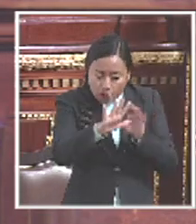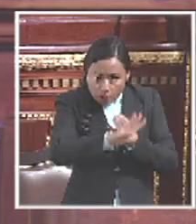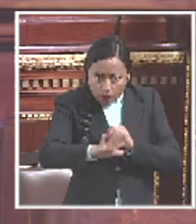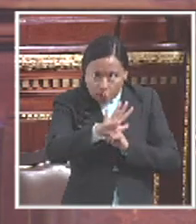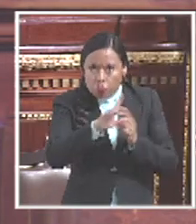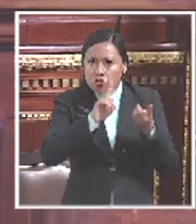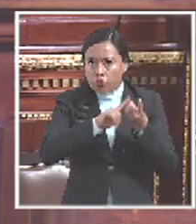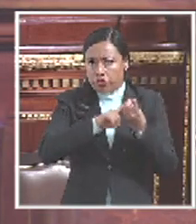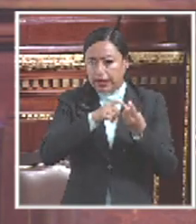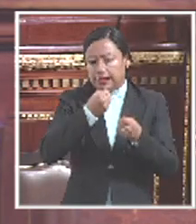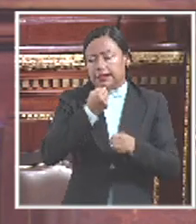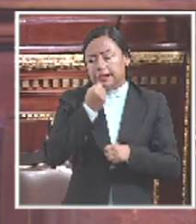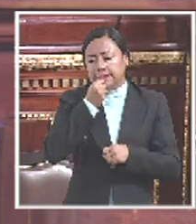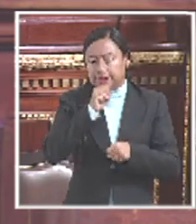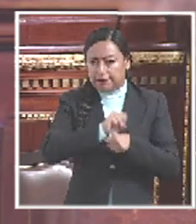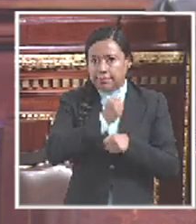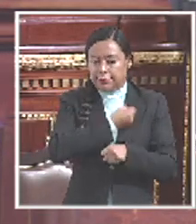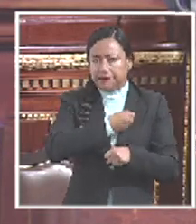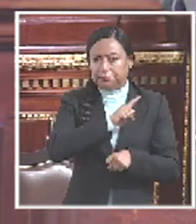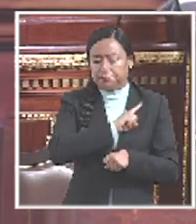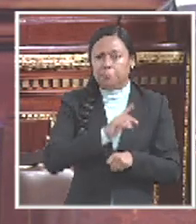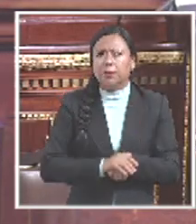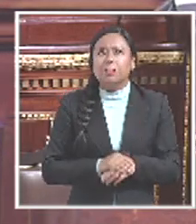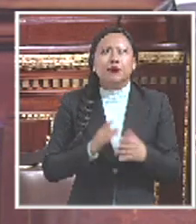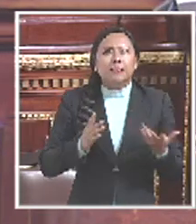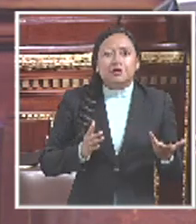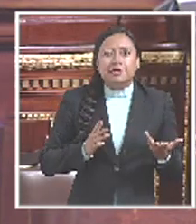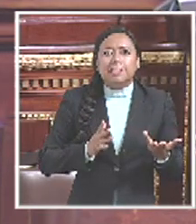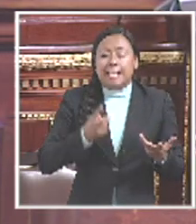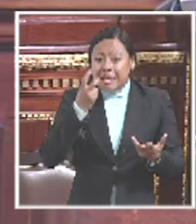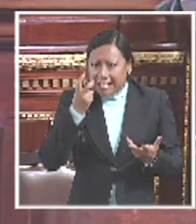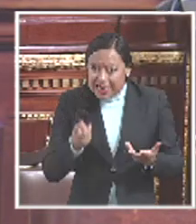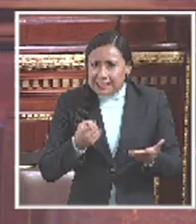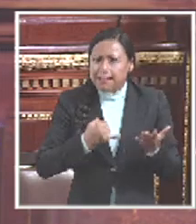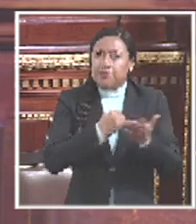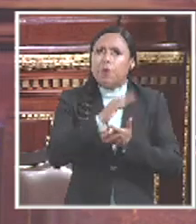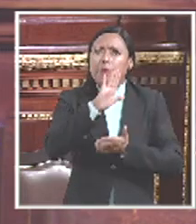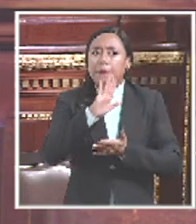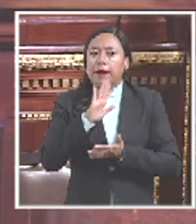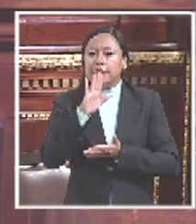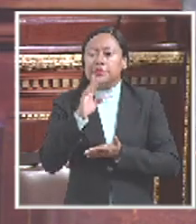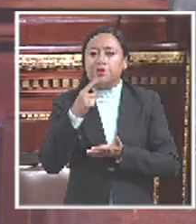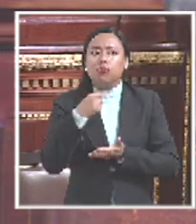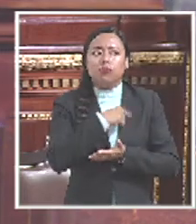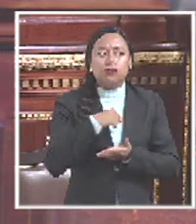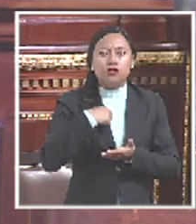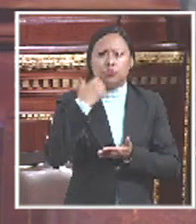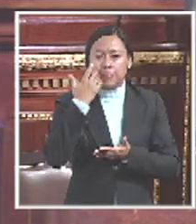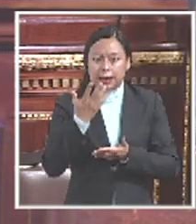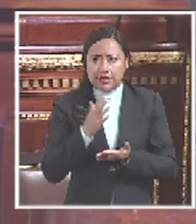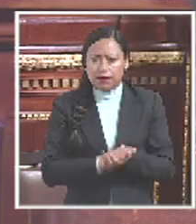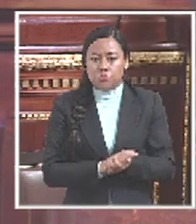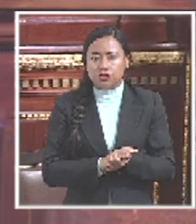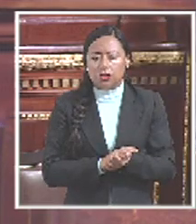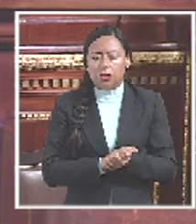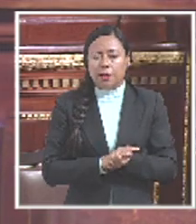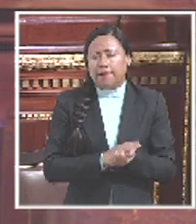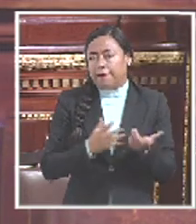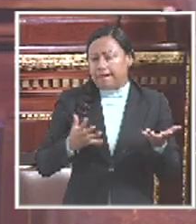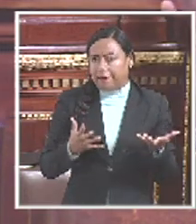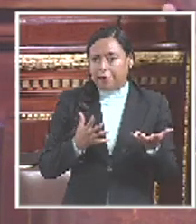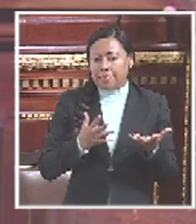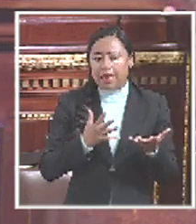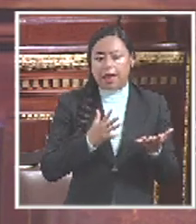Es como querer pasar de primera a cuarta. Es como si quisiéramos pasar a la cuarta transformación y